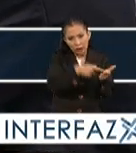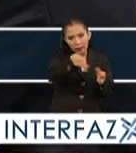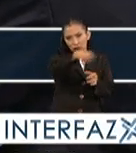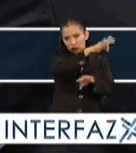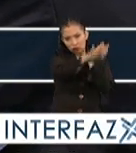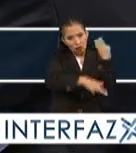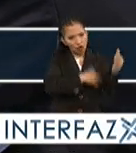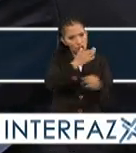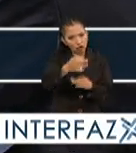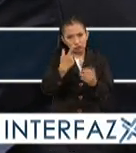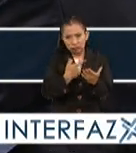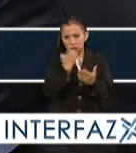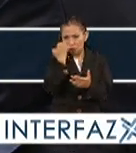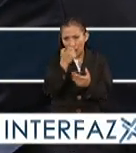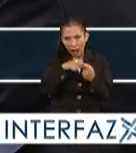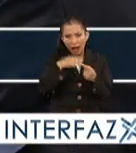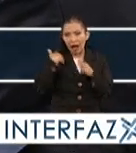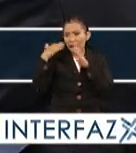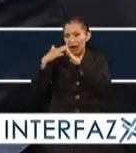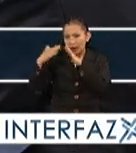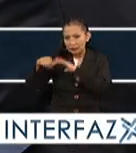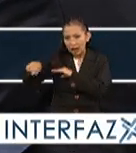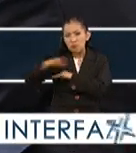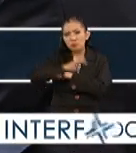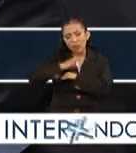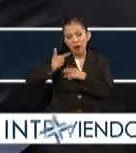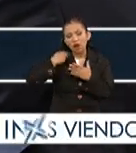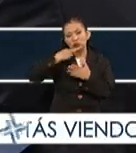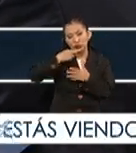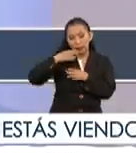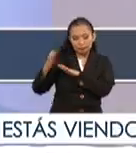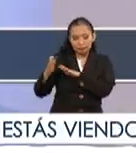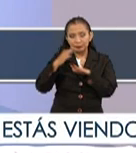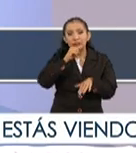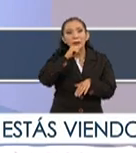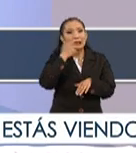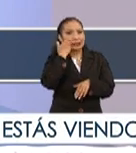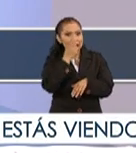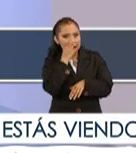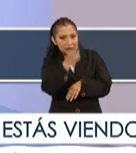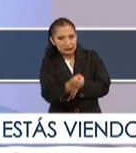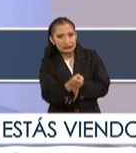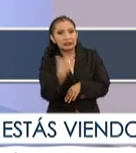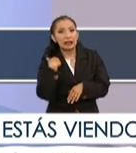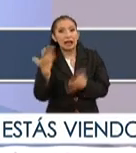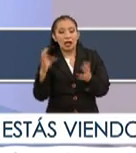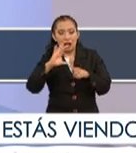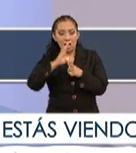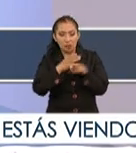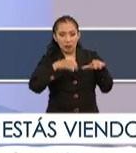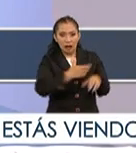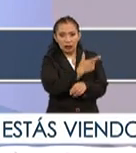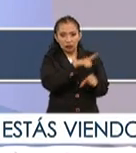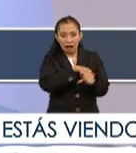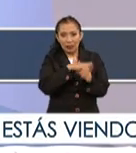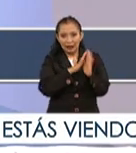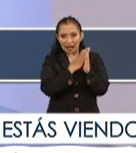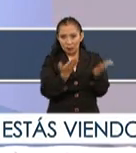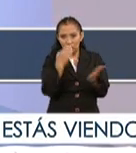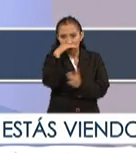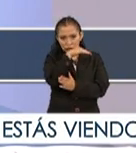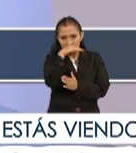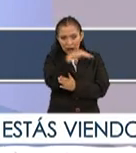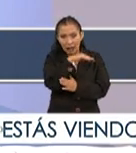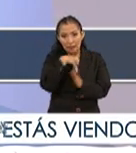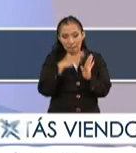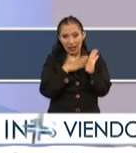de todas y todos en las escuelas y en la casa y se puedan utilizar. Además, quiero mencionar que en la Comisión Nacional del Libro de Texto Gratuito, en